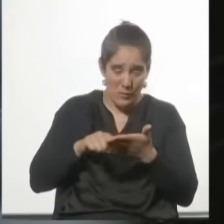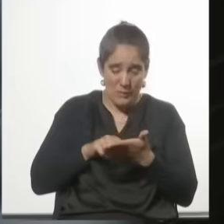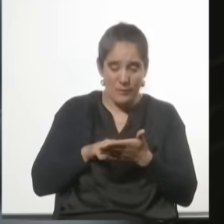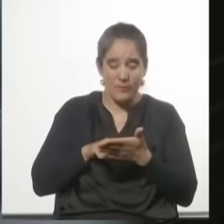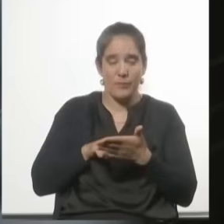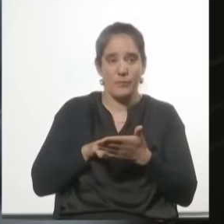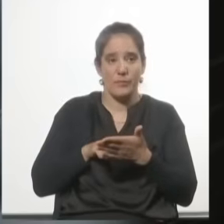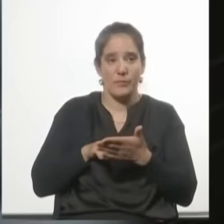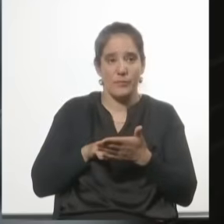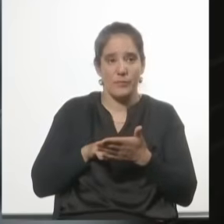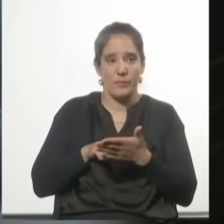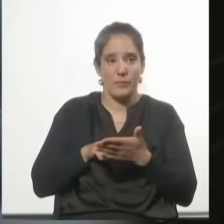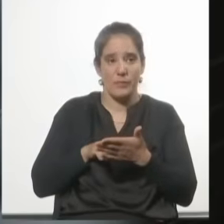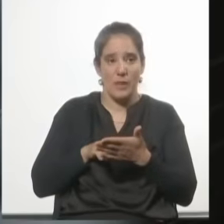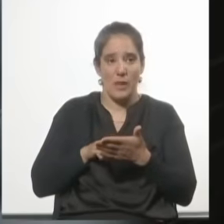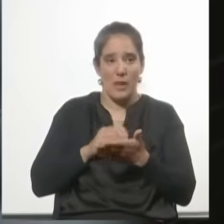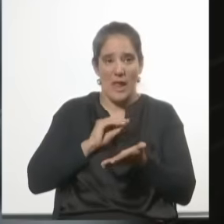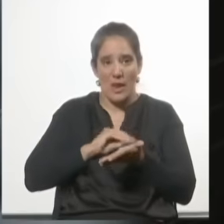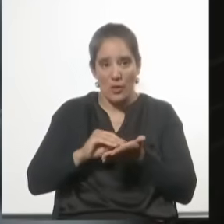el notario